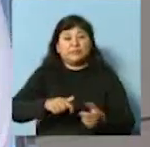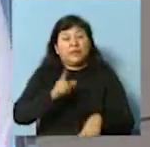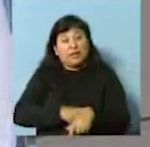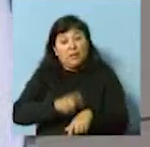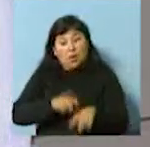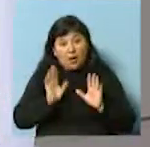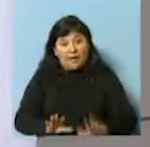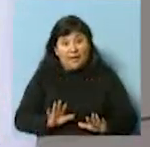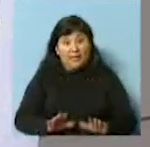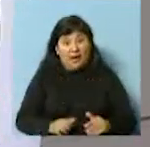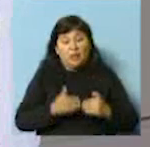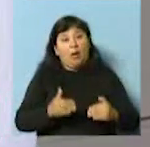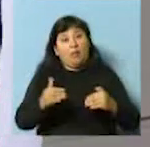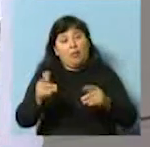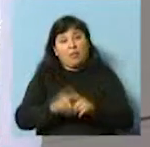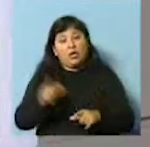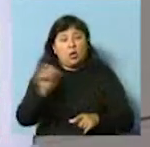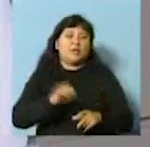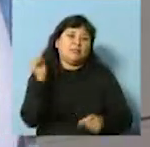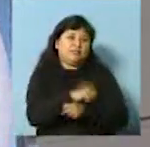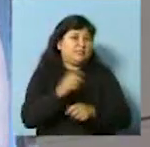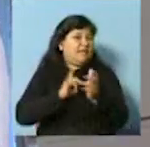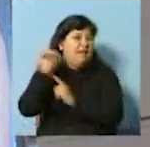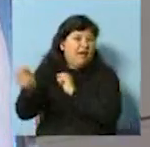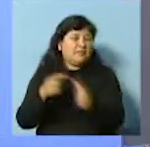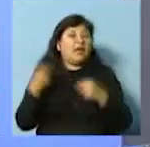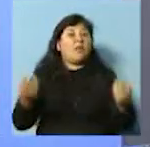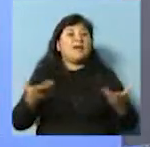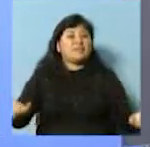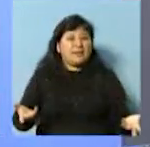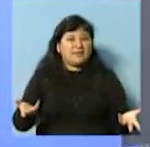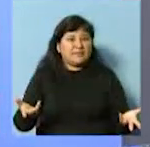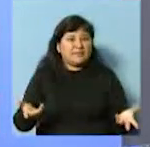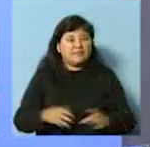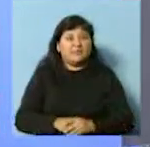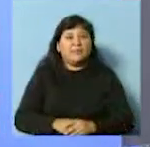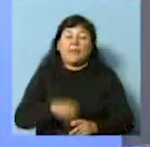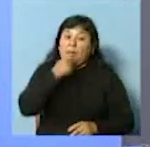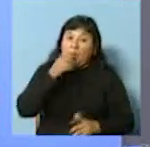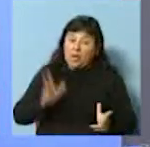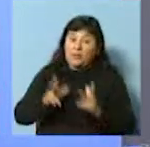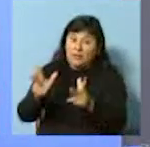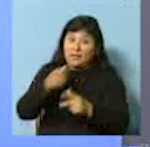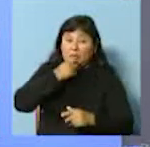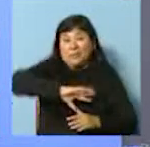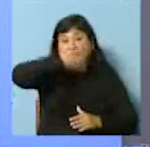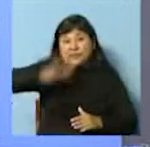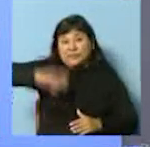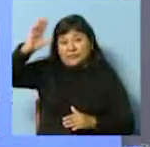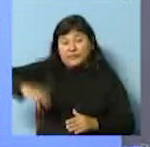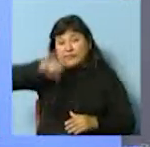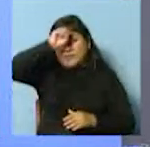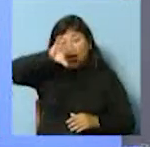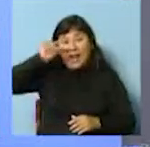económicamente va a ser una salida para que todo el mundo cobre lo mismo de hoy un ejemplo digamos hoy a las mineras de litio se le cobra el 0